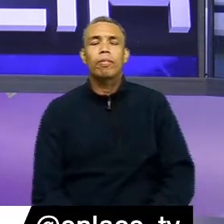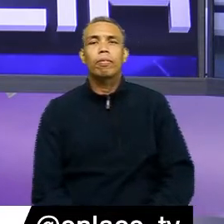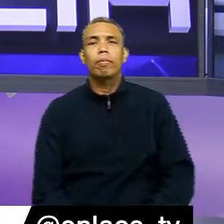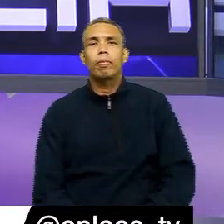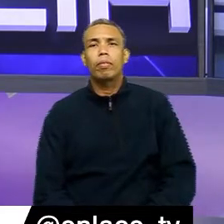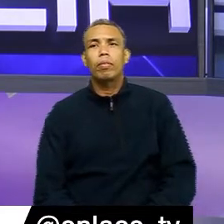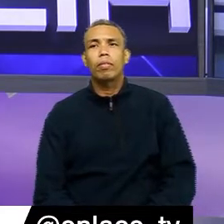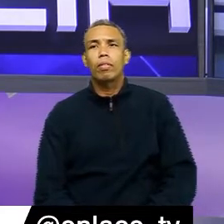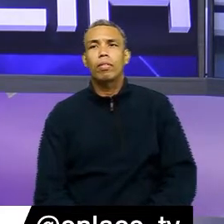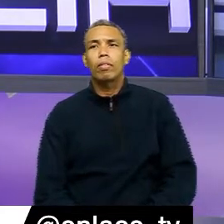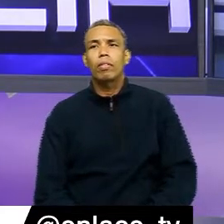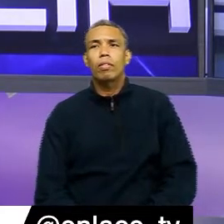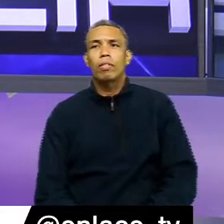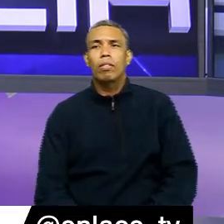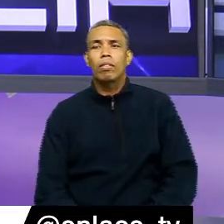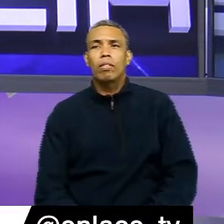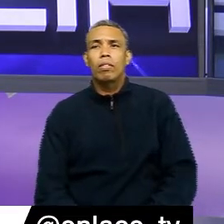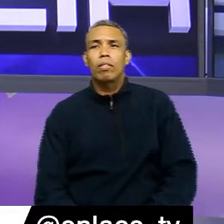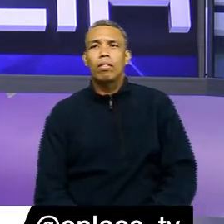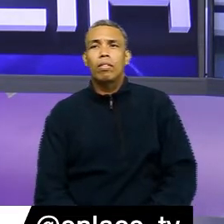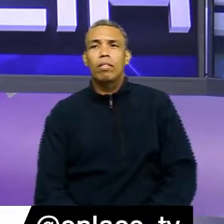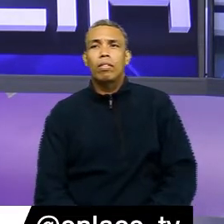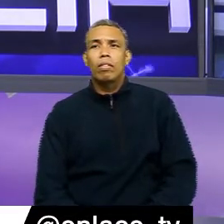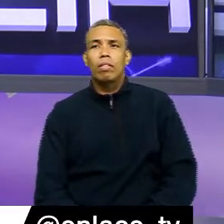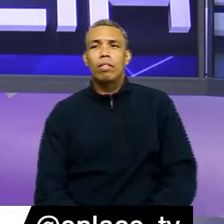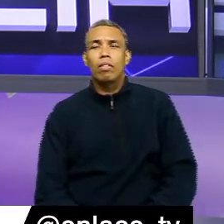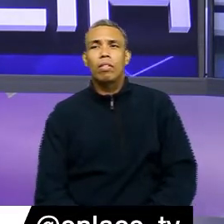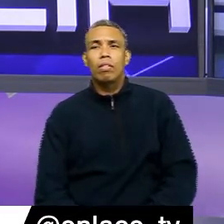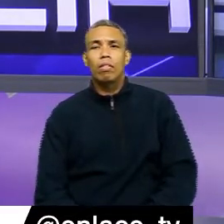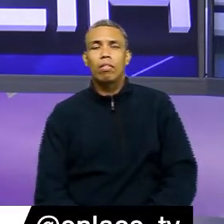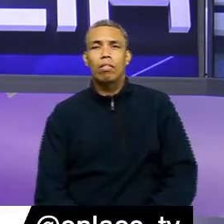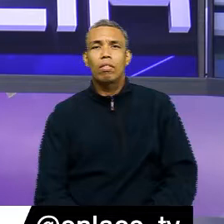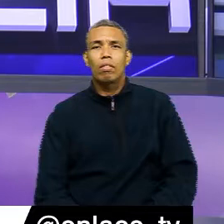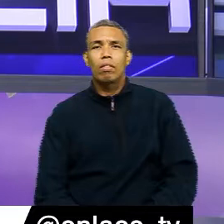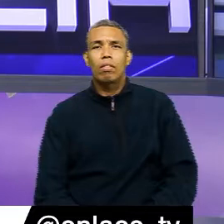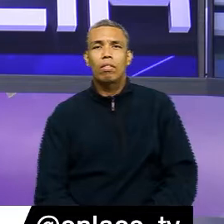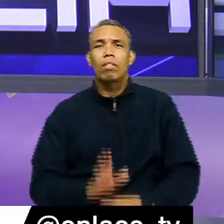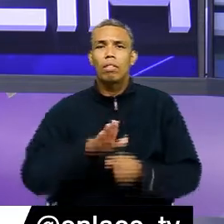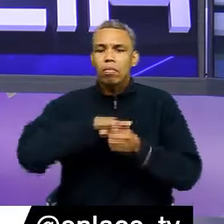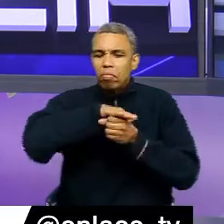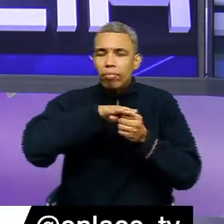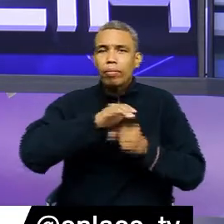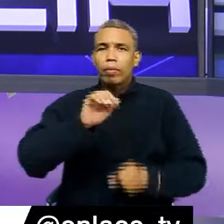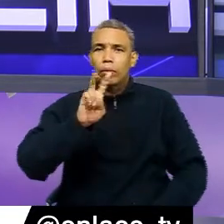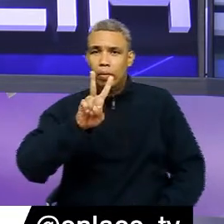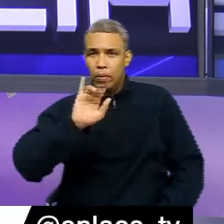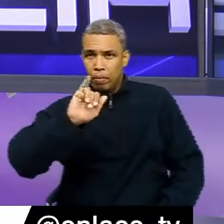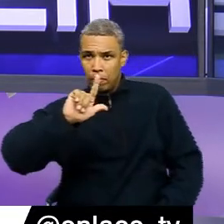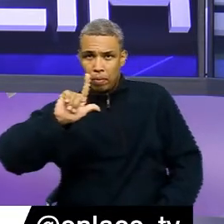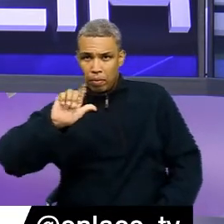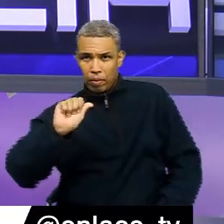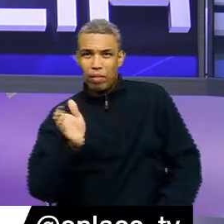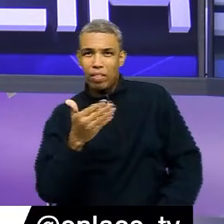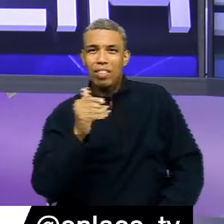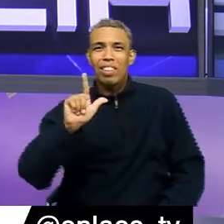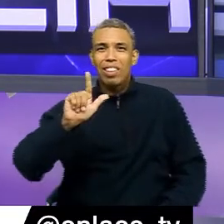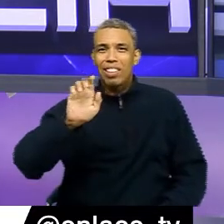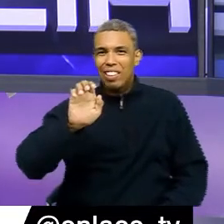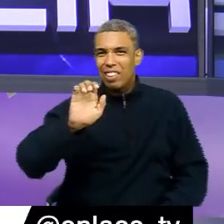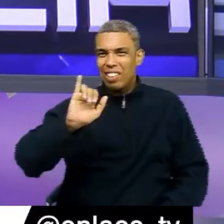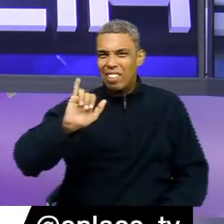Edua, en actividad especial, entregó modificación de legalización urbanística de predios en el barrio Villa de Leyva. Más familias muestran su beneplácito por